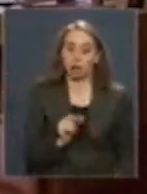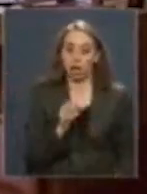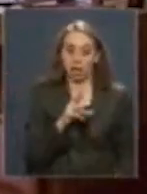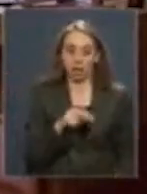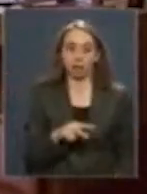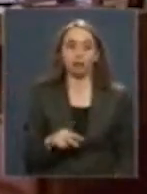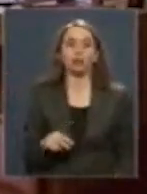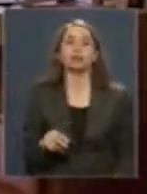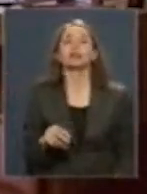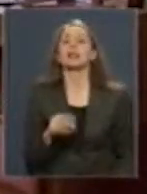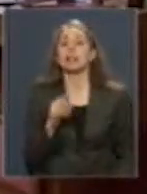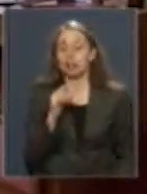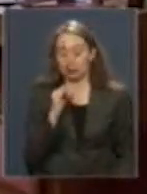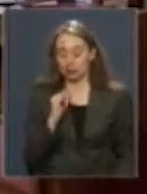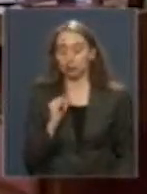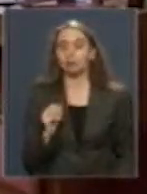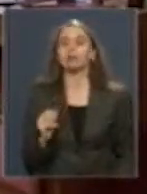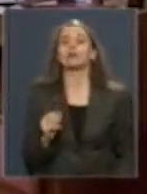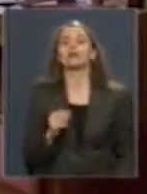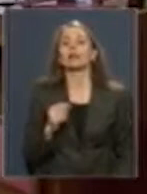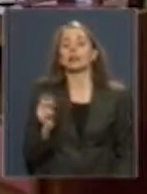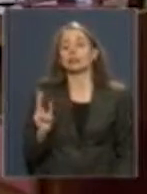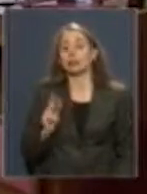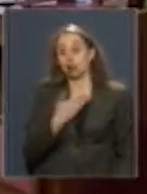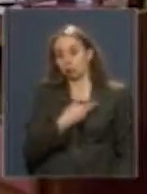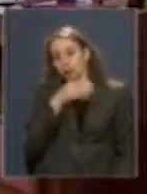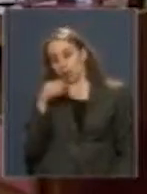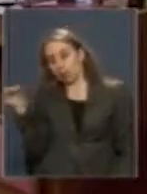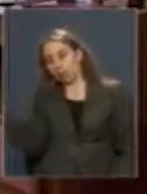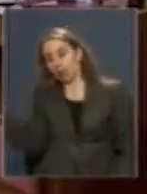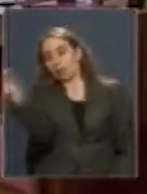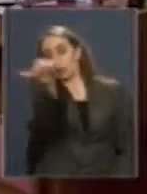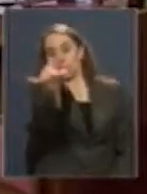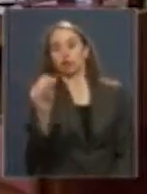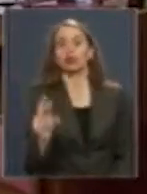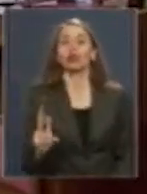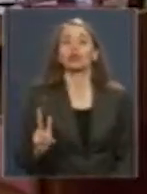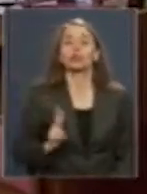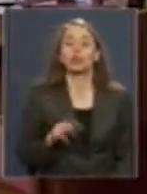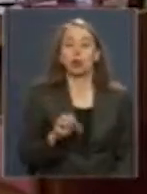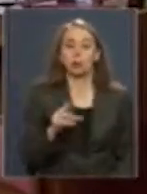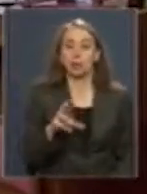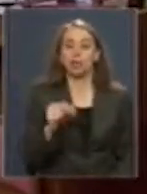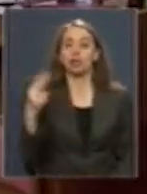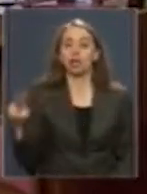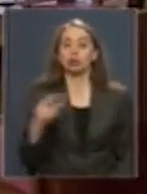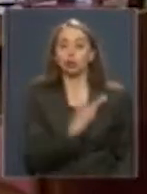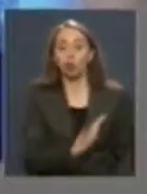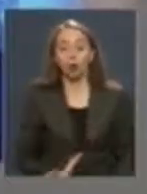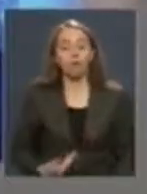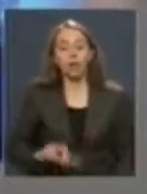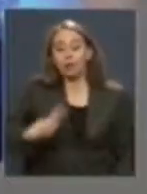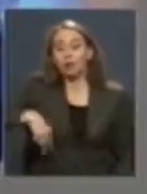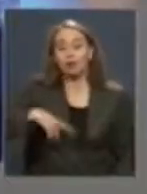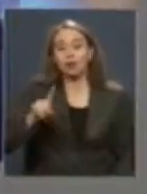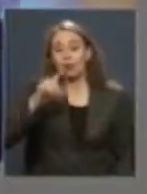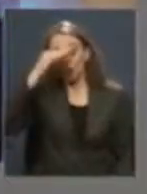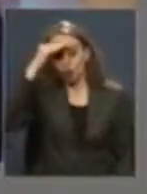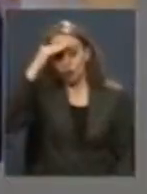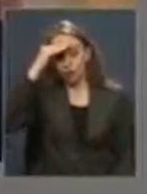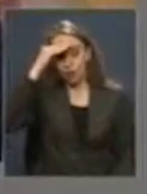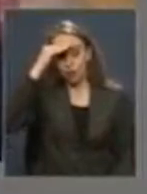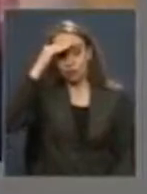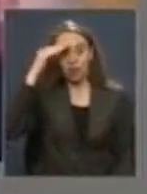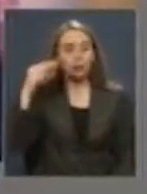Señor, por medio de la mesa, señor Melero, a su gobierno no le tenemos confianza, menos a su